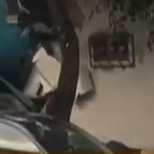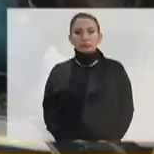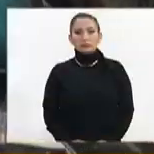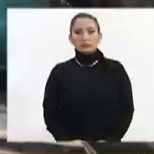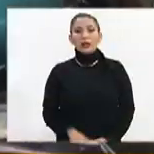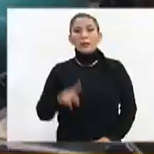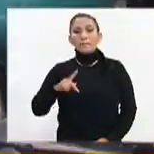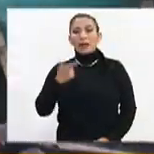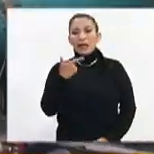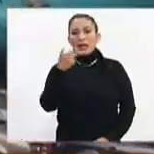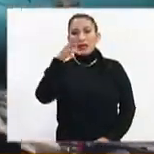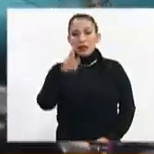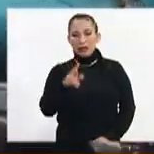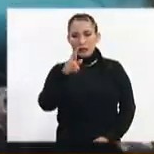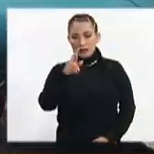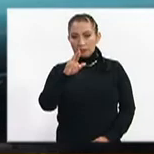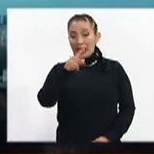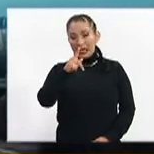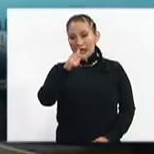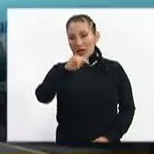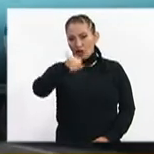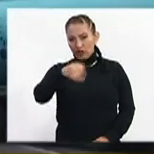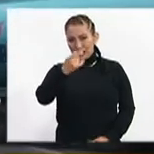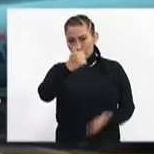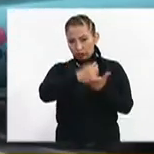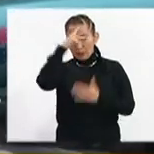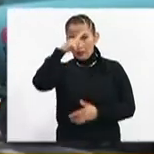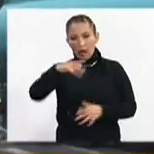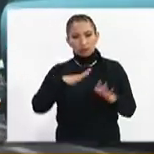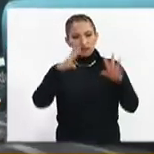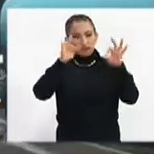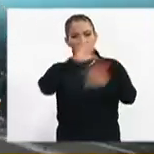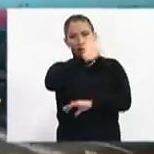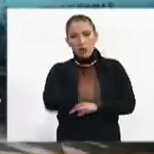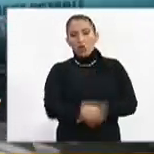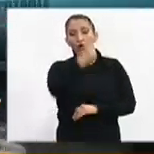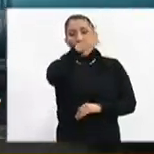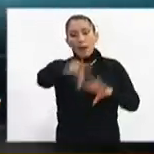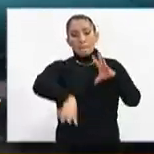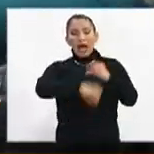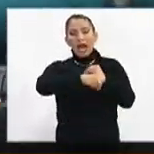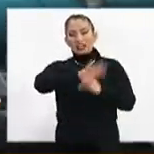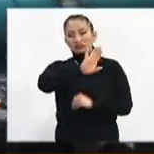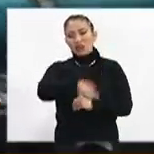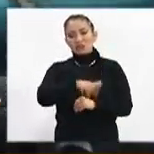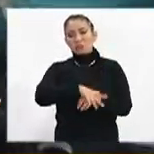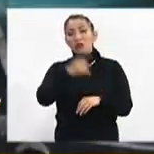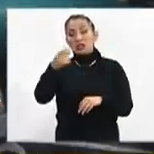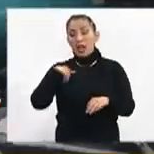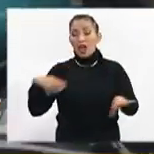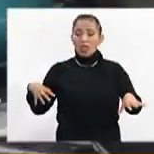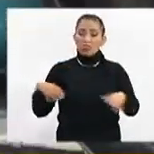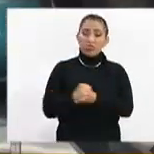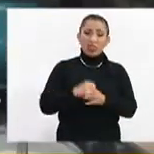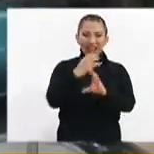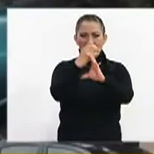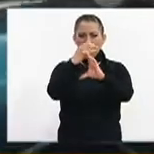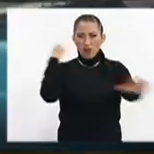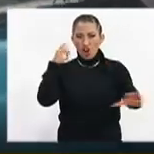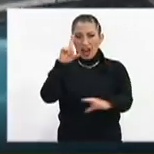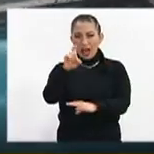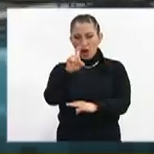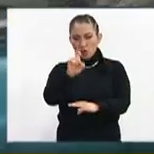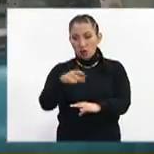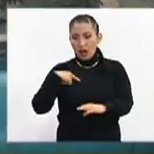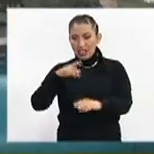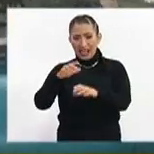La Procuraduría General de Justicia de la Ciudad de México confirmó la muerte de una persona más a consecuencia del choque de una pipa de agua